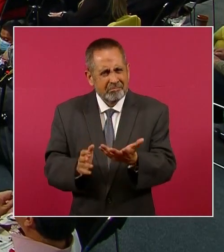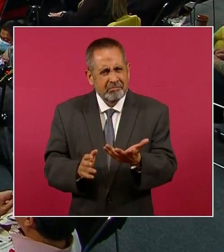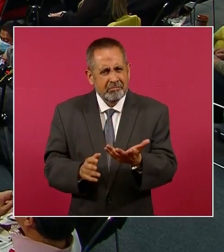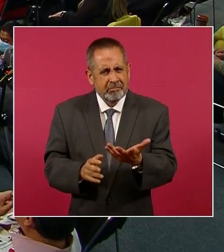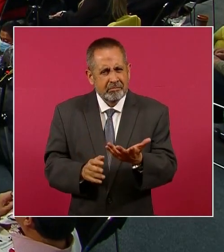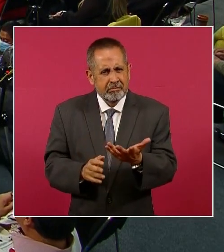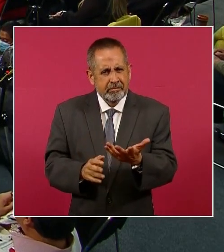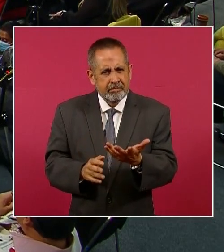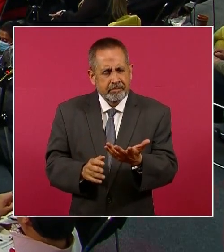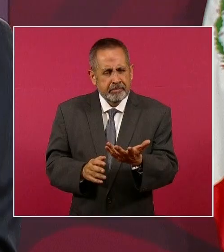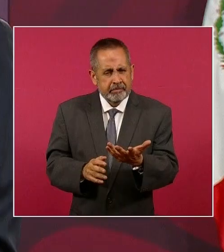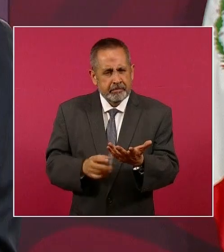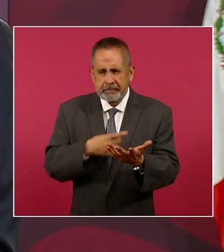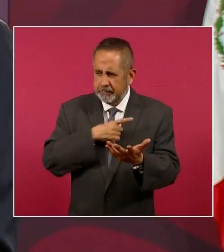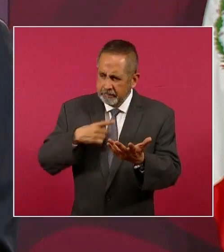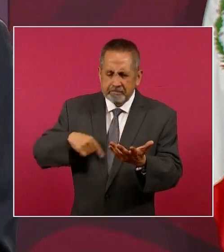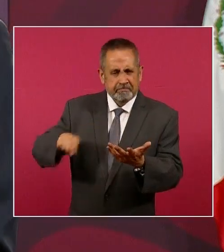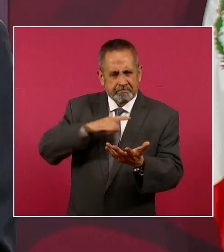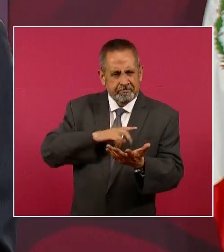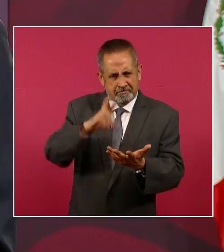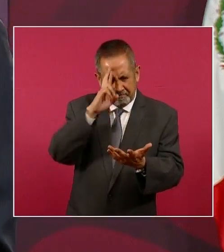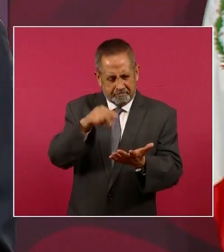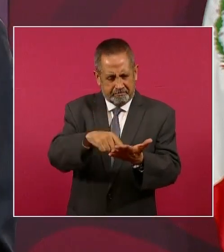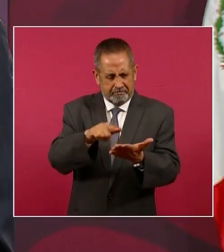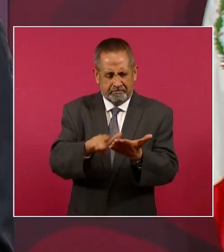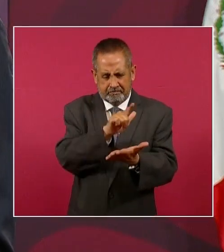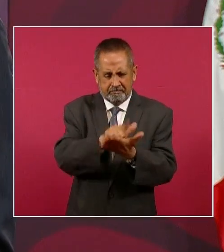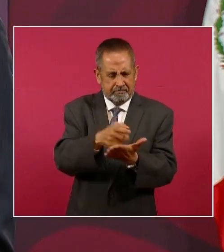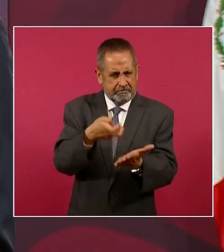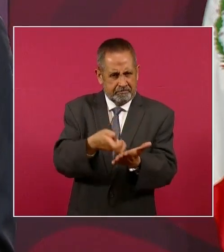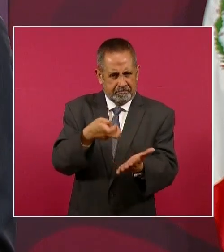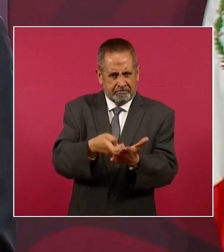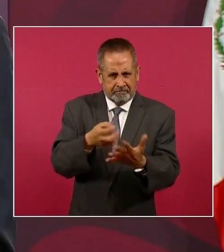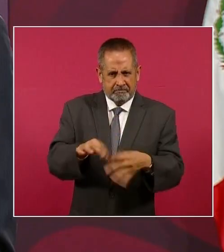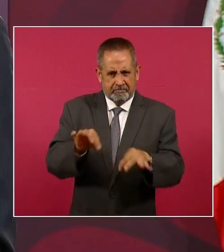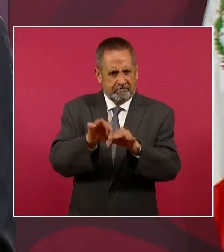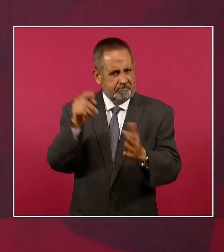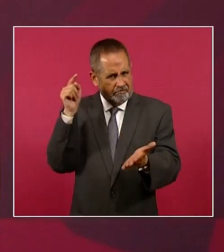el respeto que se tiene que tener por la legalidad.